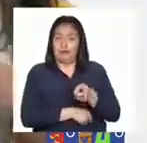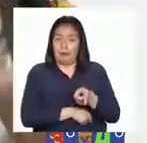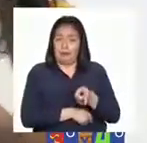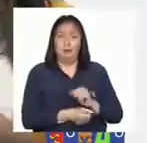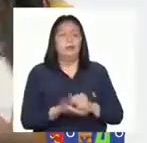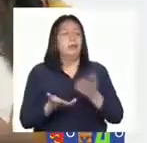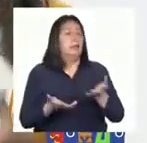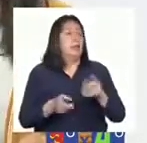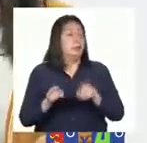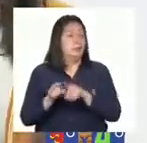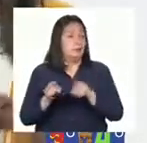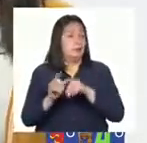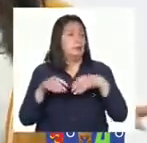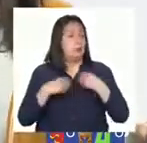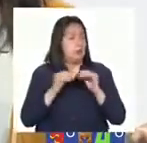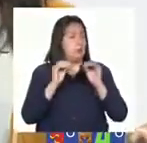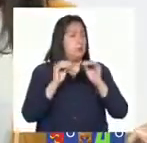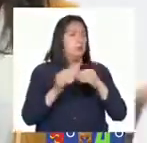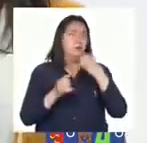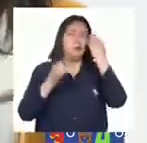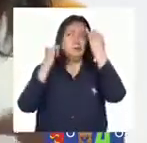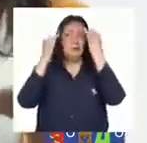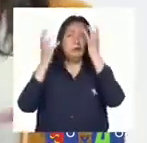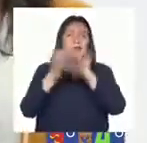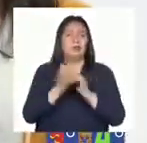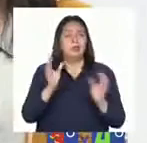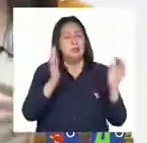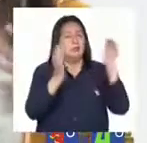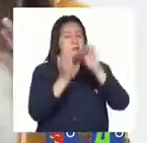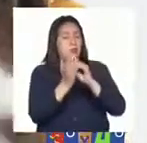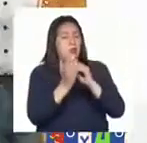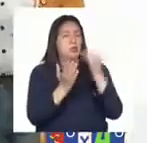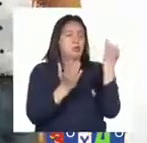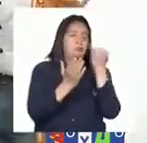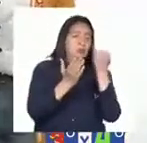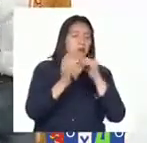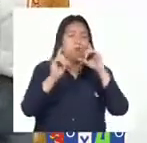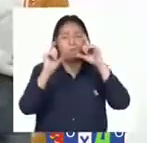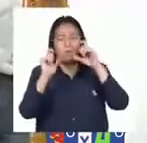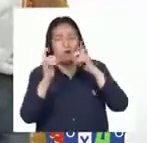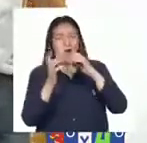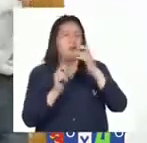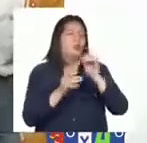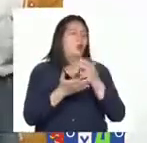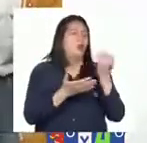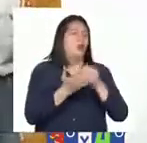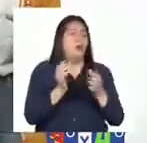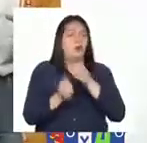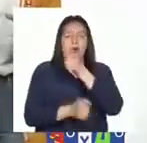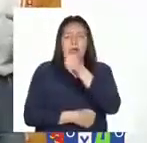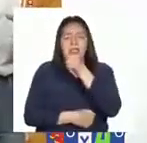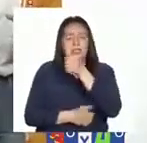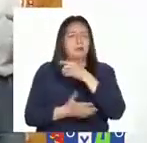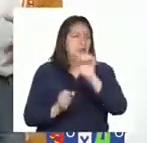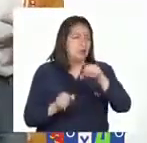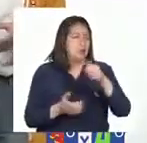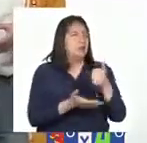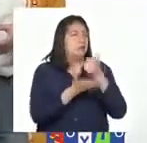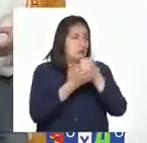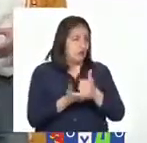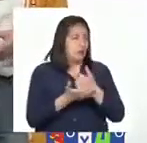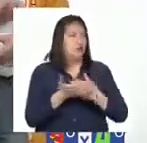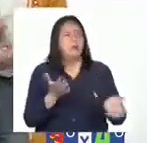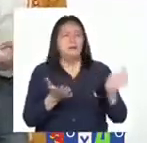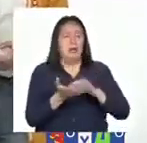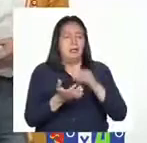conclusiones. Además, pueden ponerse muy creativos e incluir imágenes, fotos, dibujos o entrevistas que los ayuden a complementar